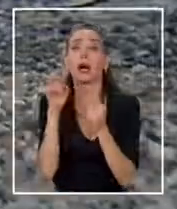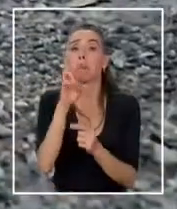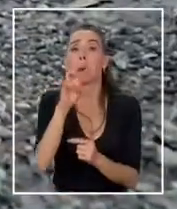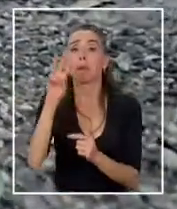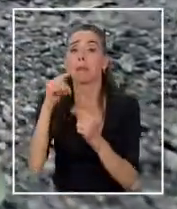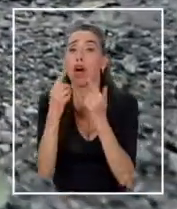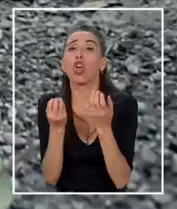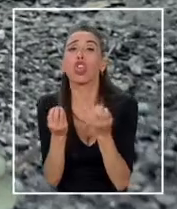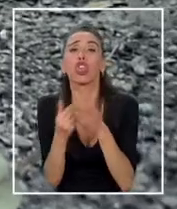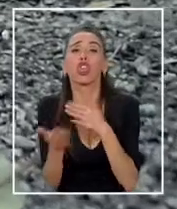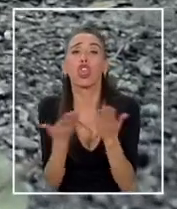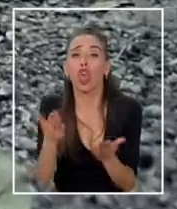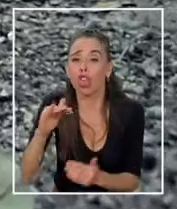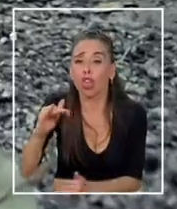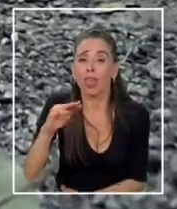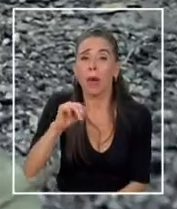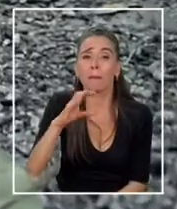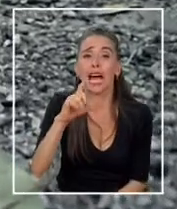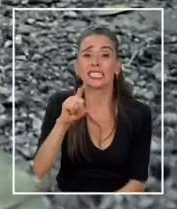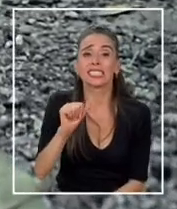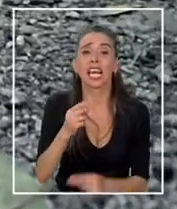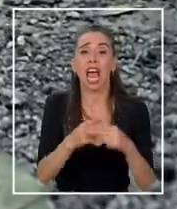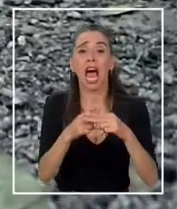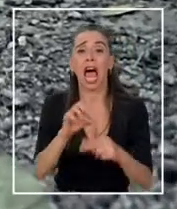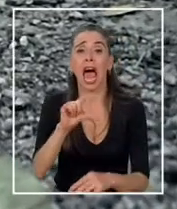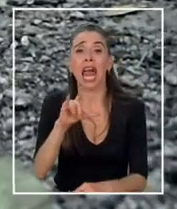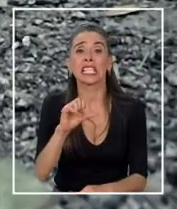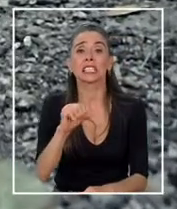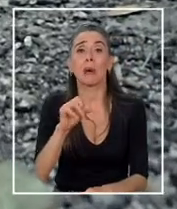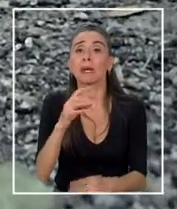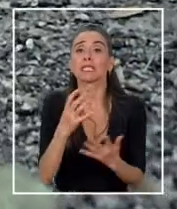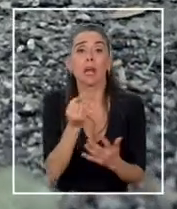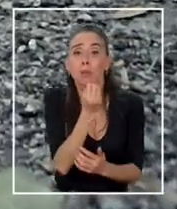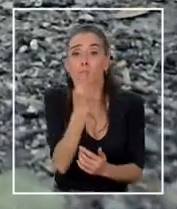¿dónde está la Marcela? Porque ella se llama Alicia Marcela.